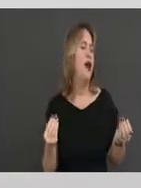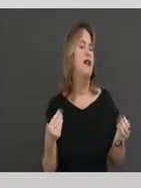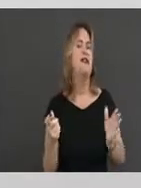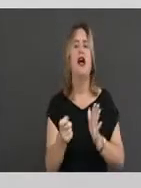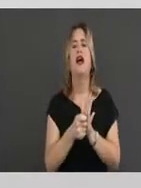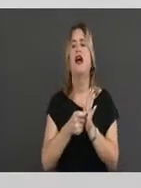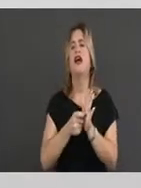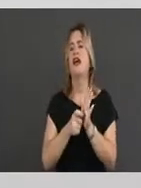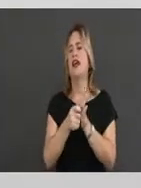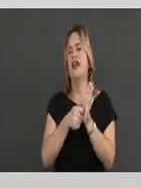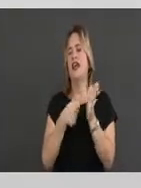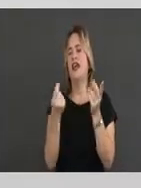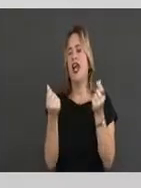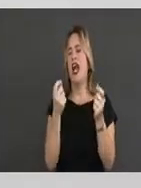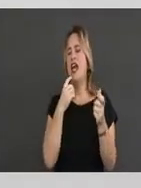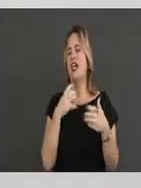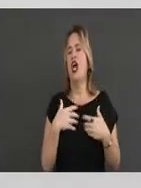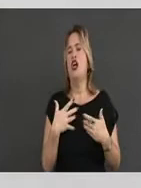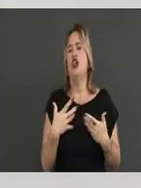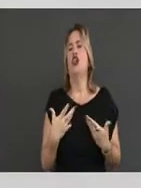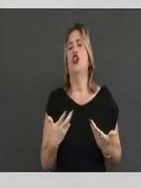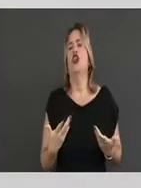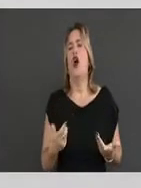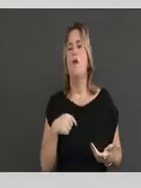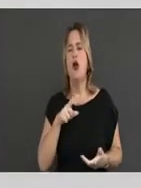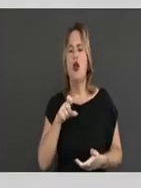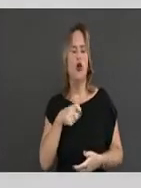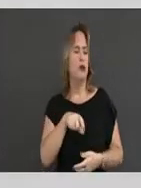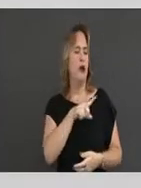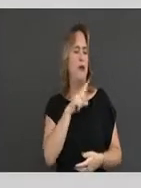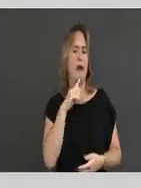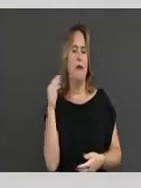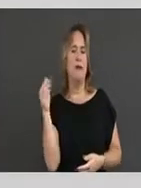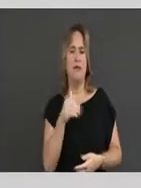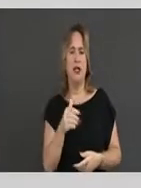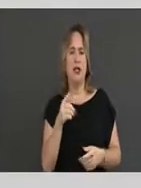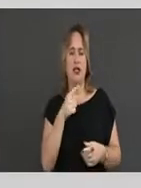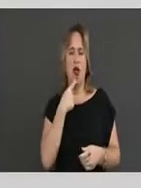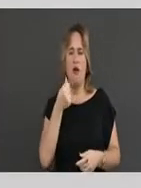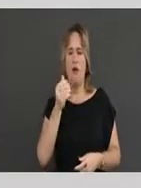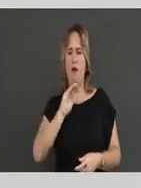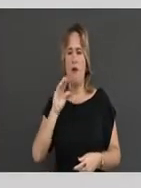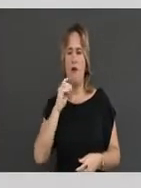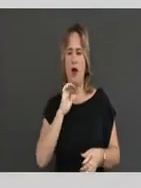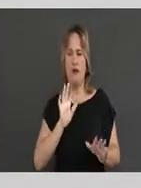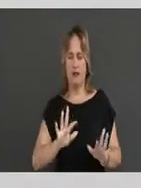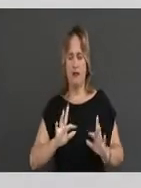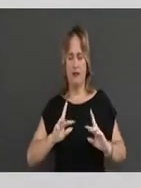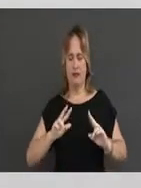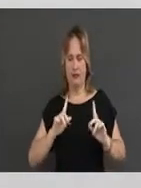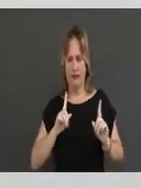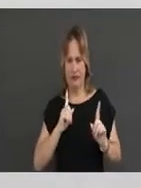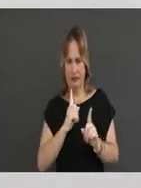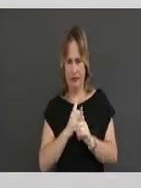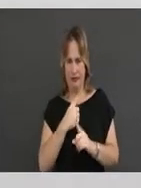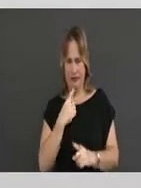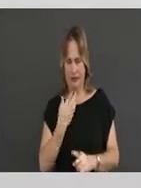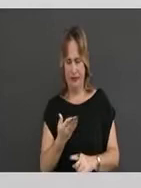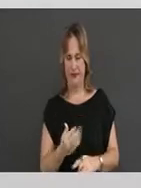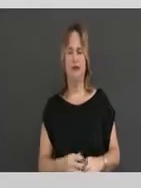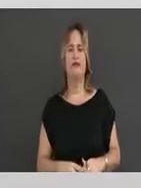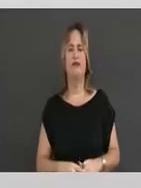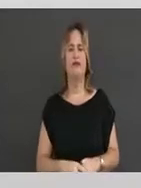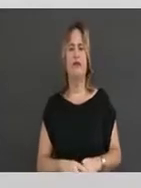cajeros automáticos? ¿Cómo ha avanzado desde la última vez que nos encontramos hasta este momento? Vamos a una pausa y enseguida entramos en el